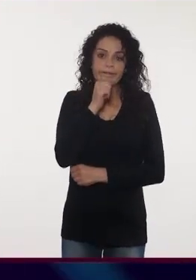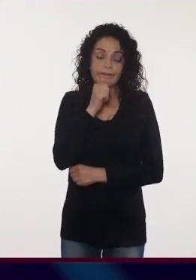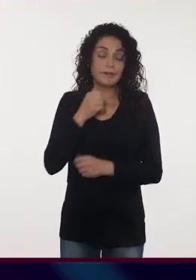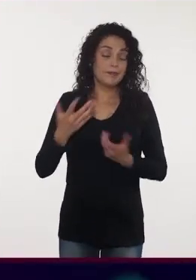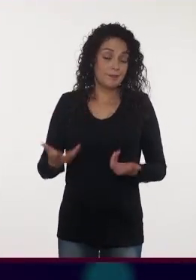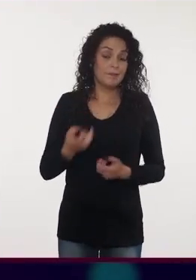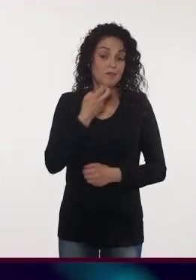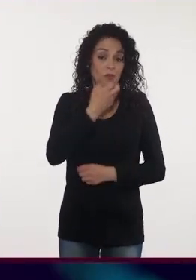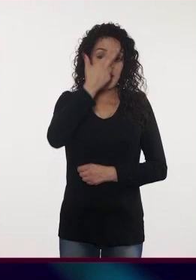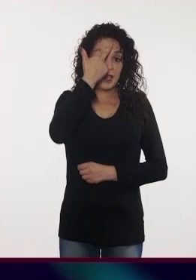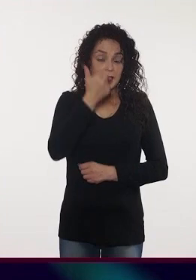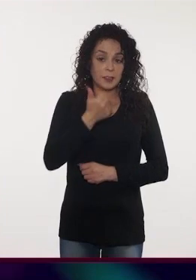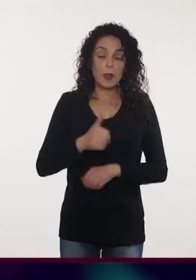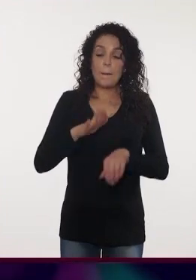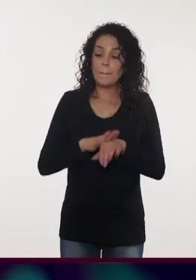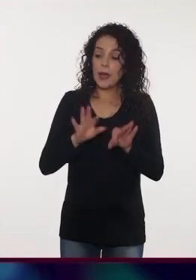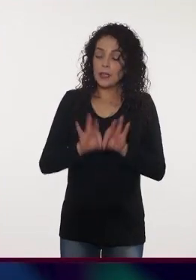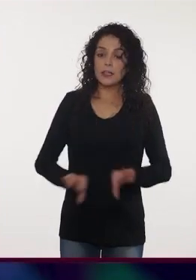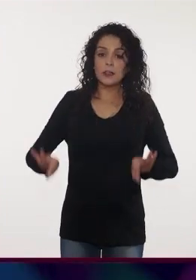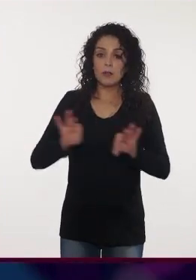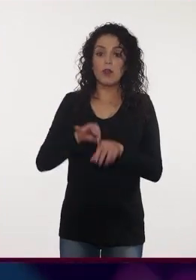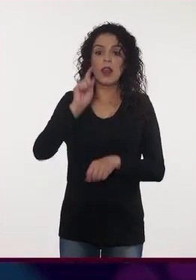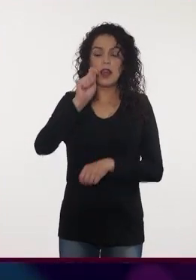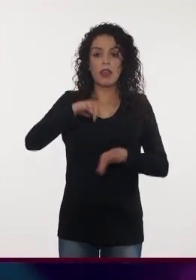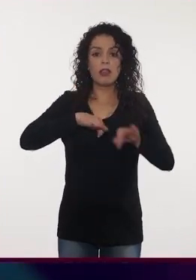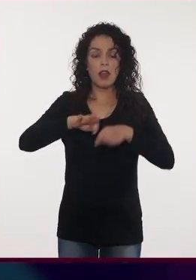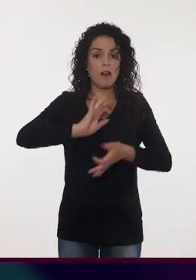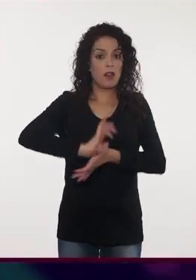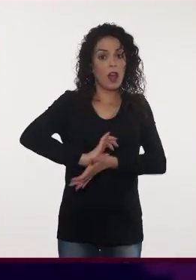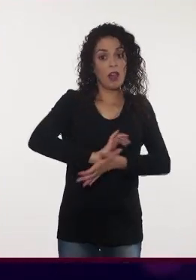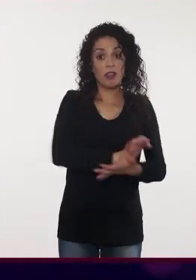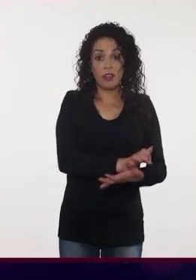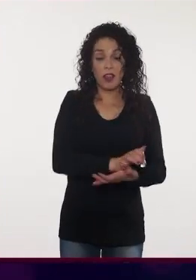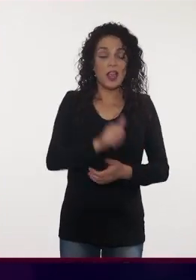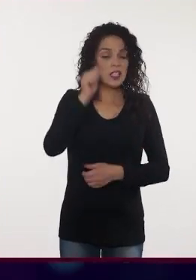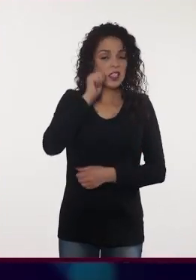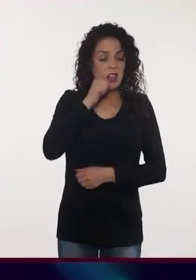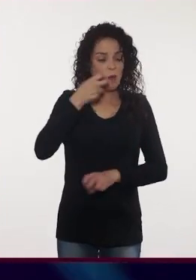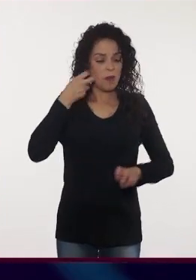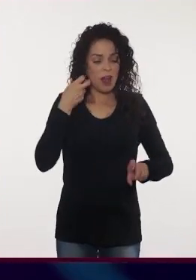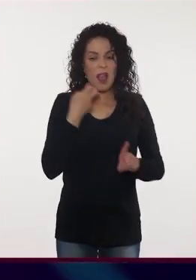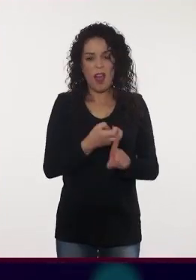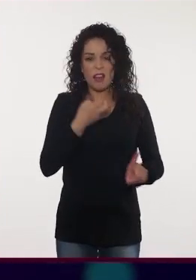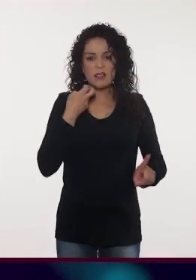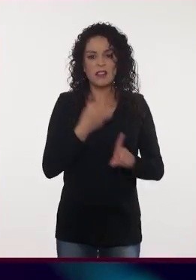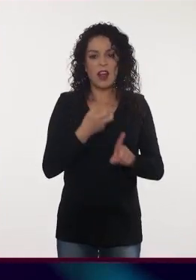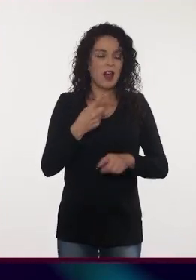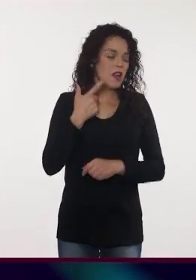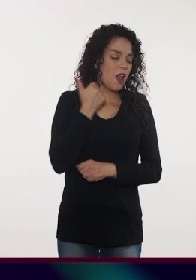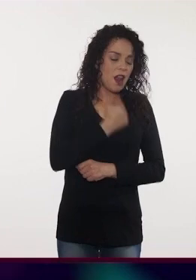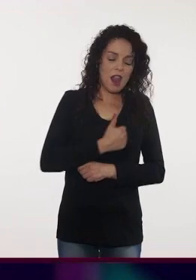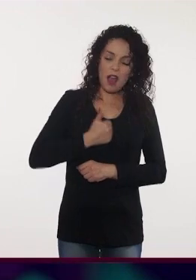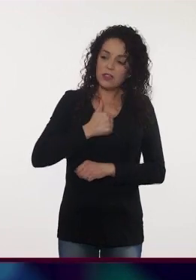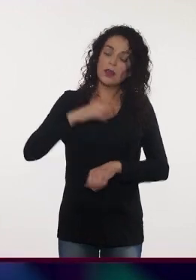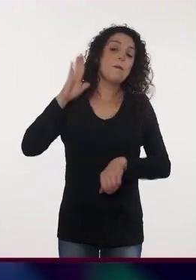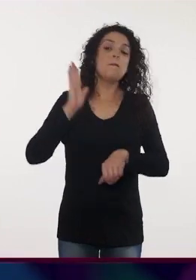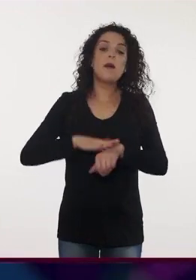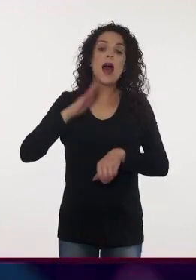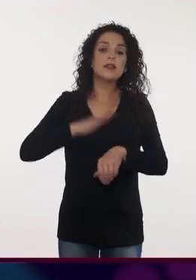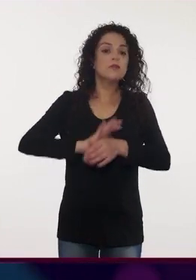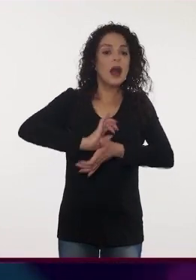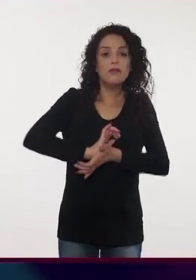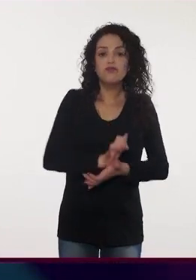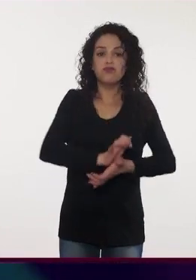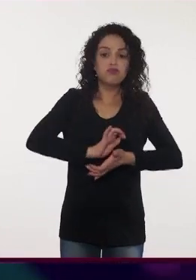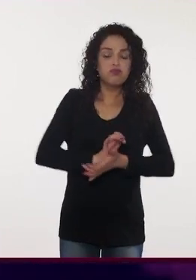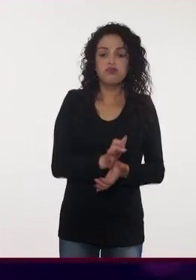la discriminación en el trabajo. Desafortunadamente es en el ámbito laboral, el lugar en el que más se discrimina a las